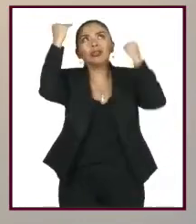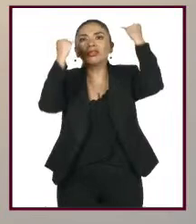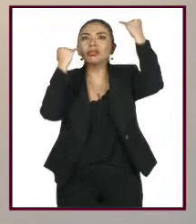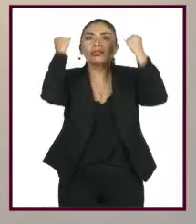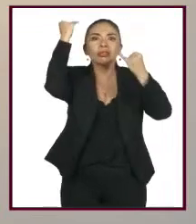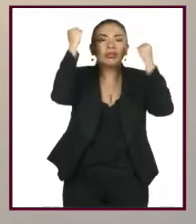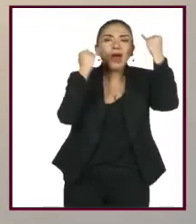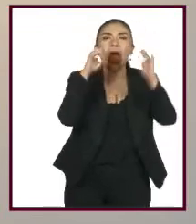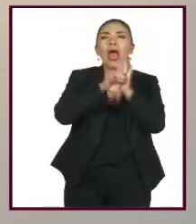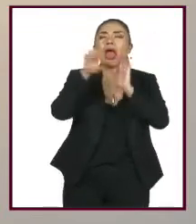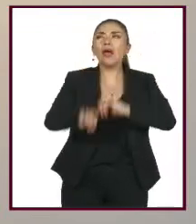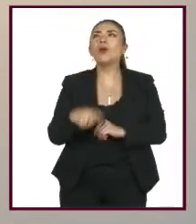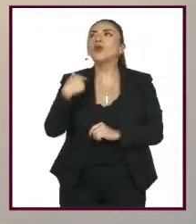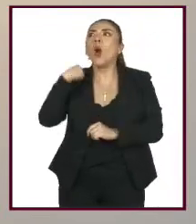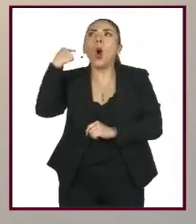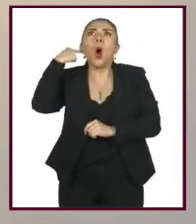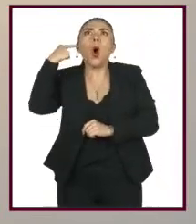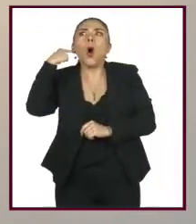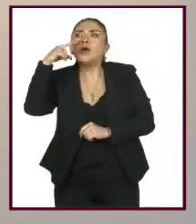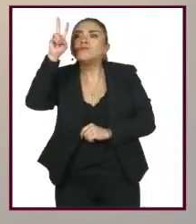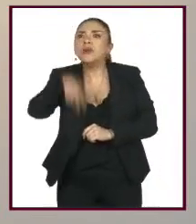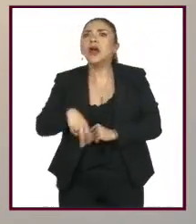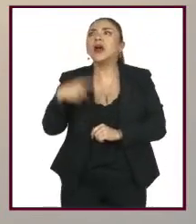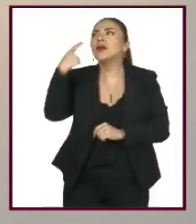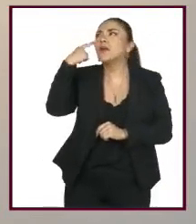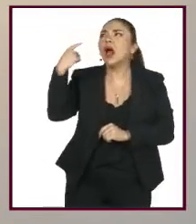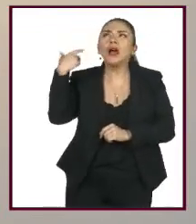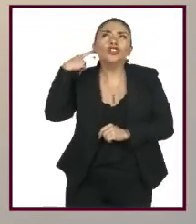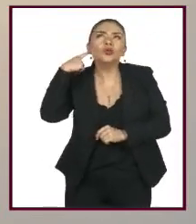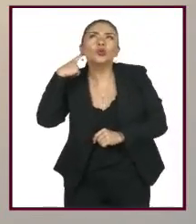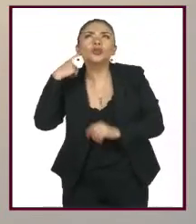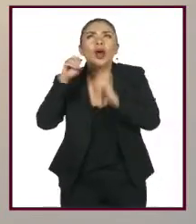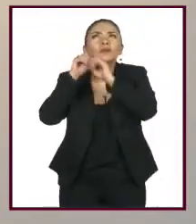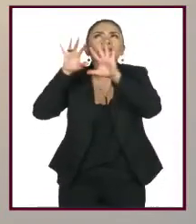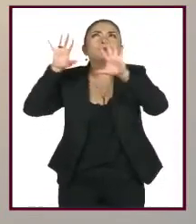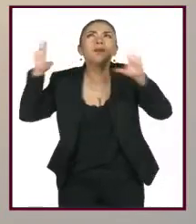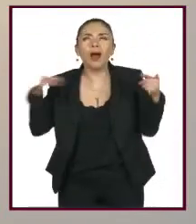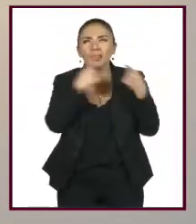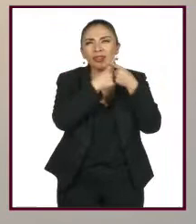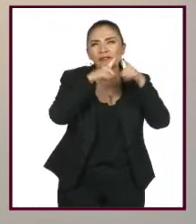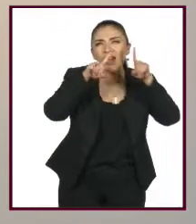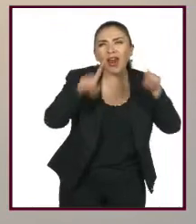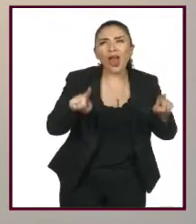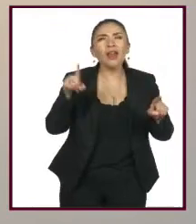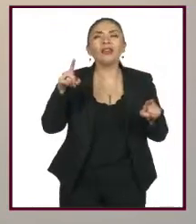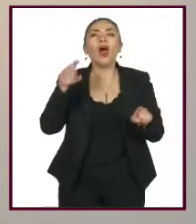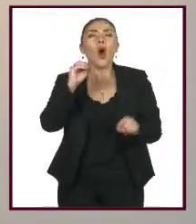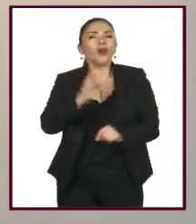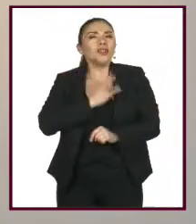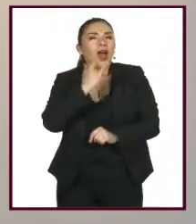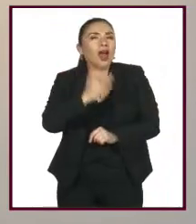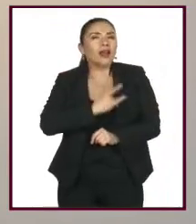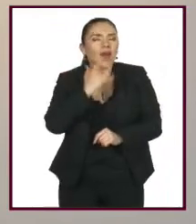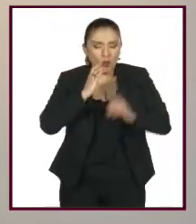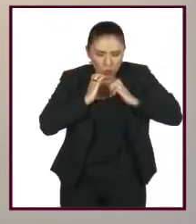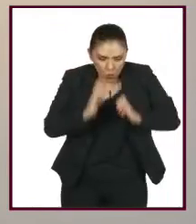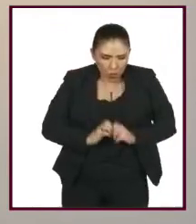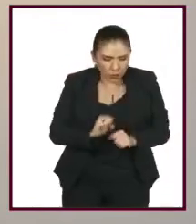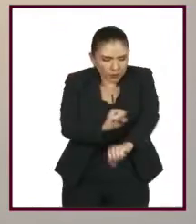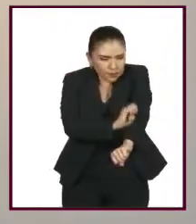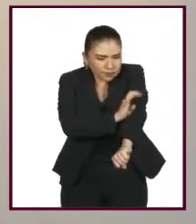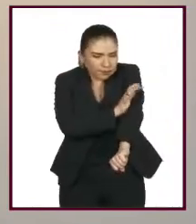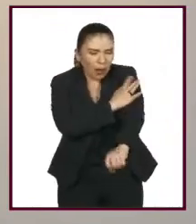Que escuchan los sonidos de forma distinta, las sensaciones físicas,